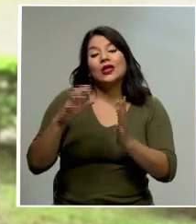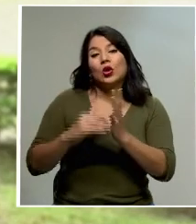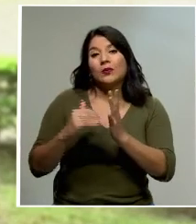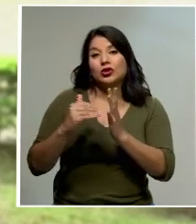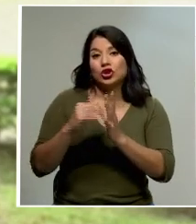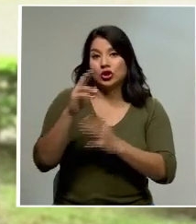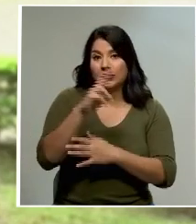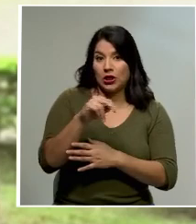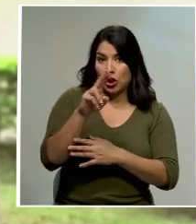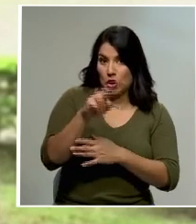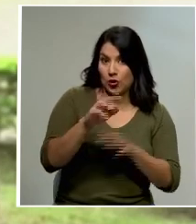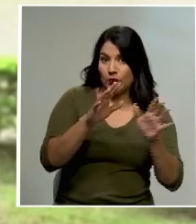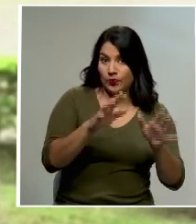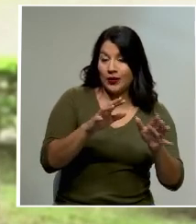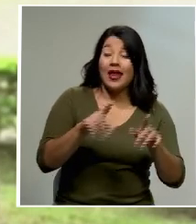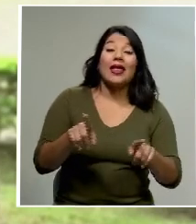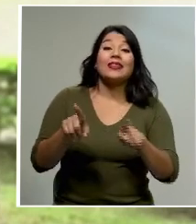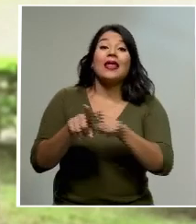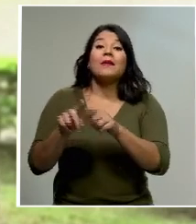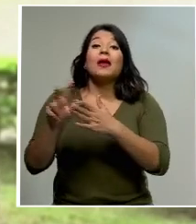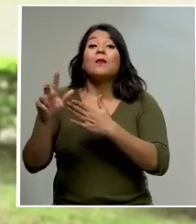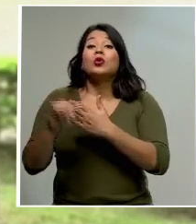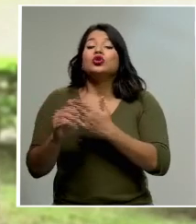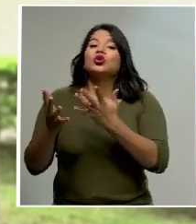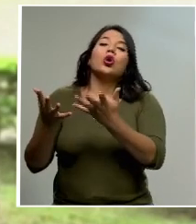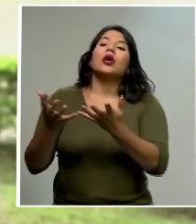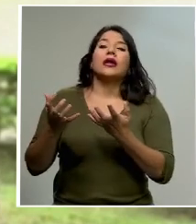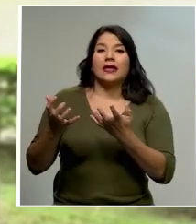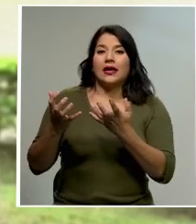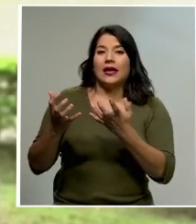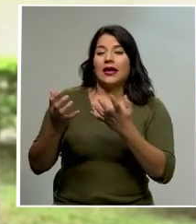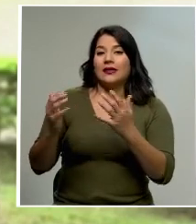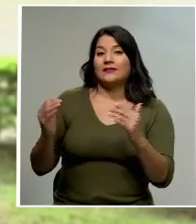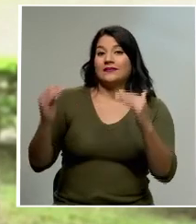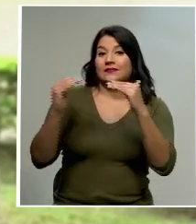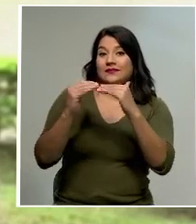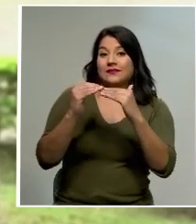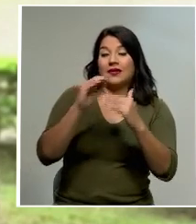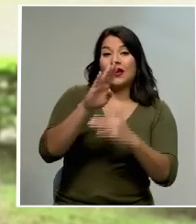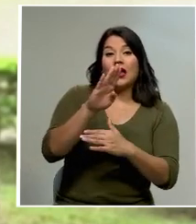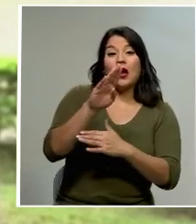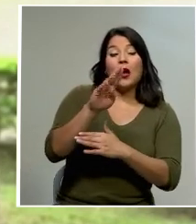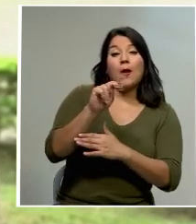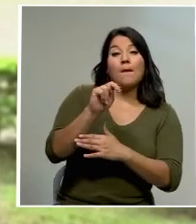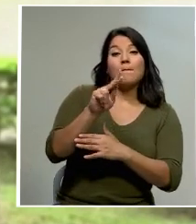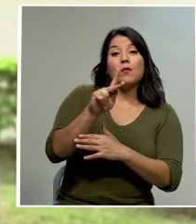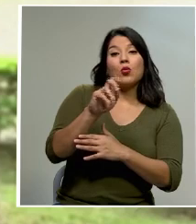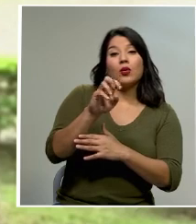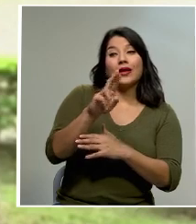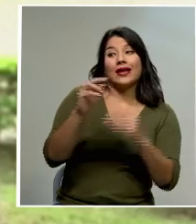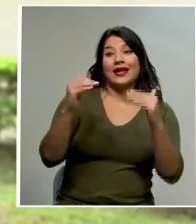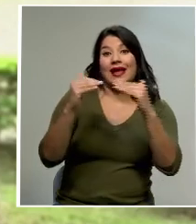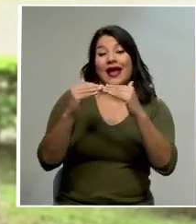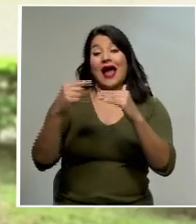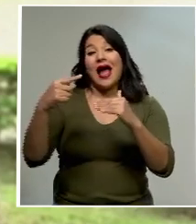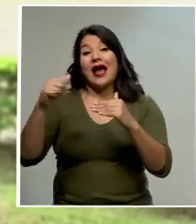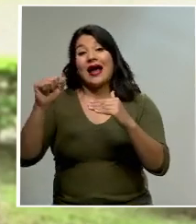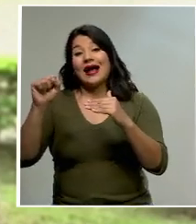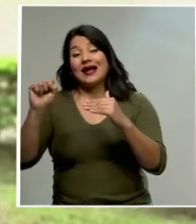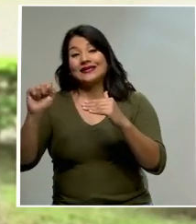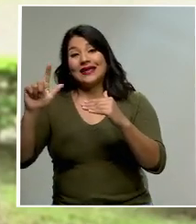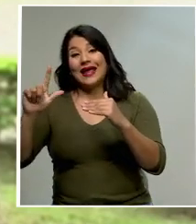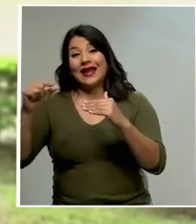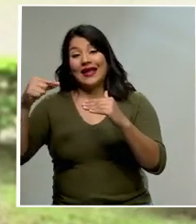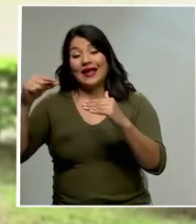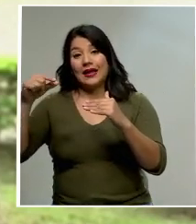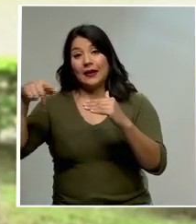el otro lado, está el proyecto que busca equiparar el precio del búnker al del gas LPG. Esta iniciativa